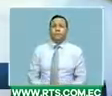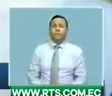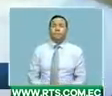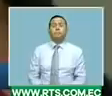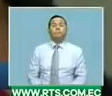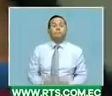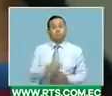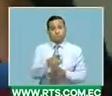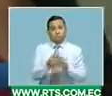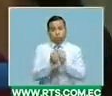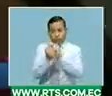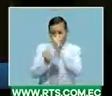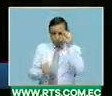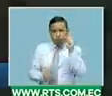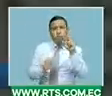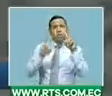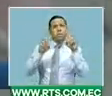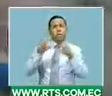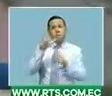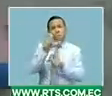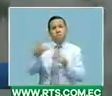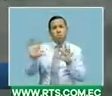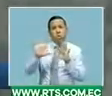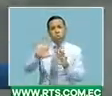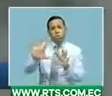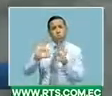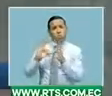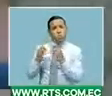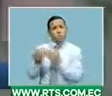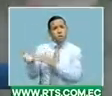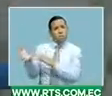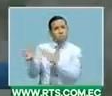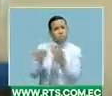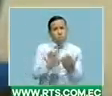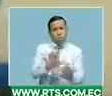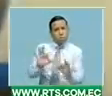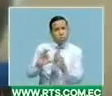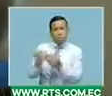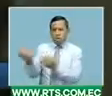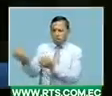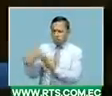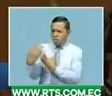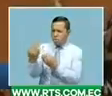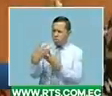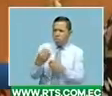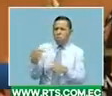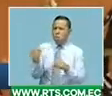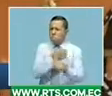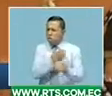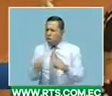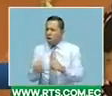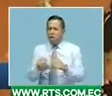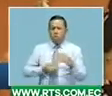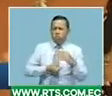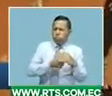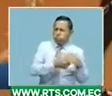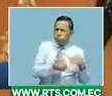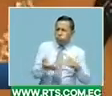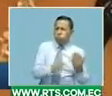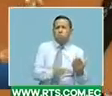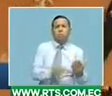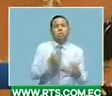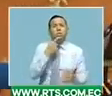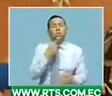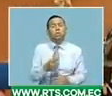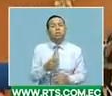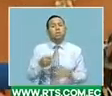Conozca dramáticos testimonios de familiares de víctimas de femicidio y víctimas de maltrato. El femicidio y la violencia son